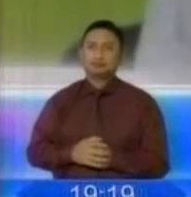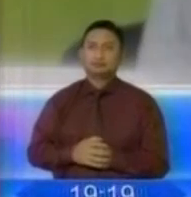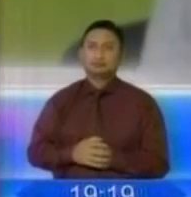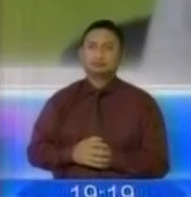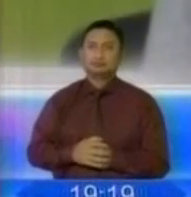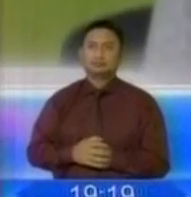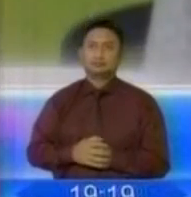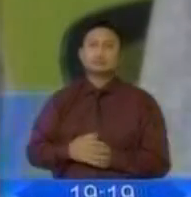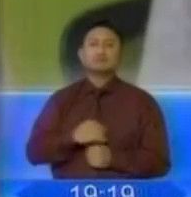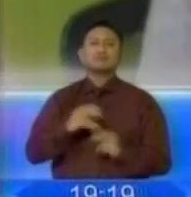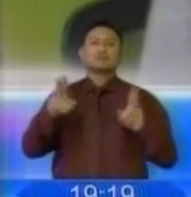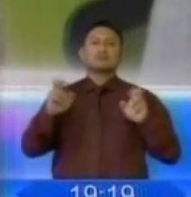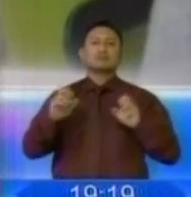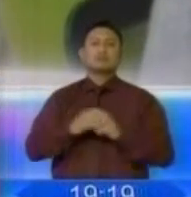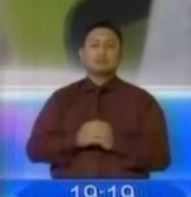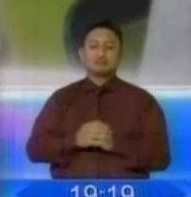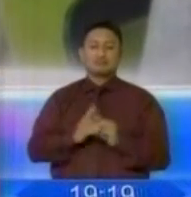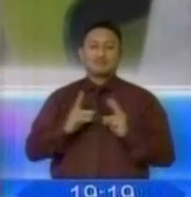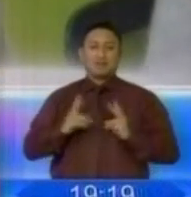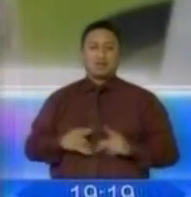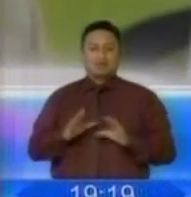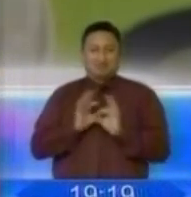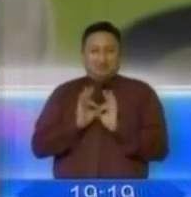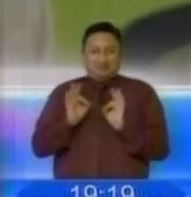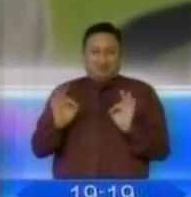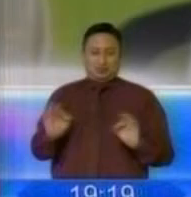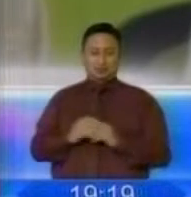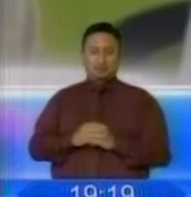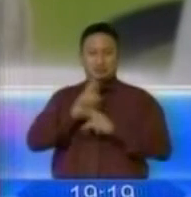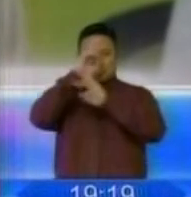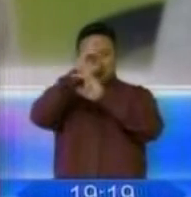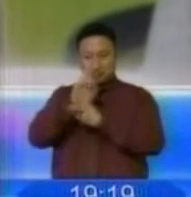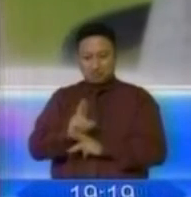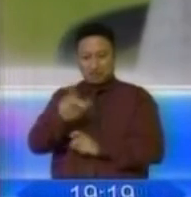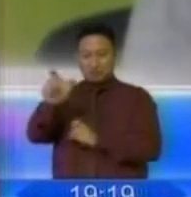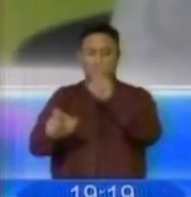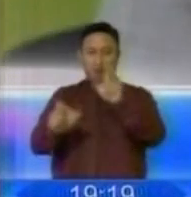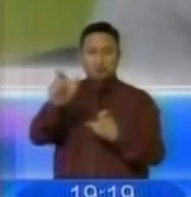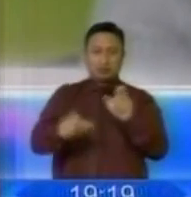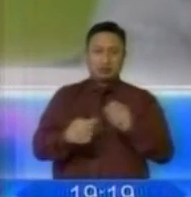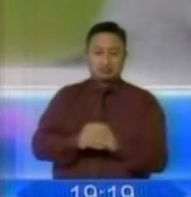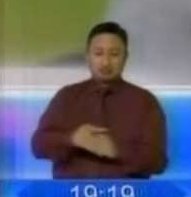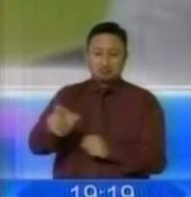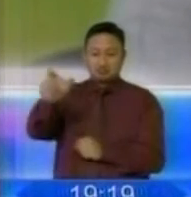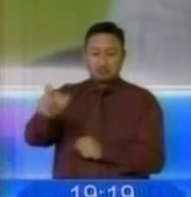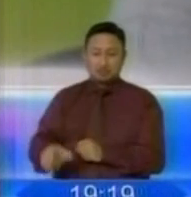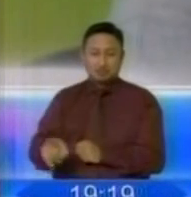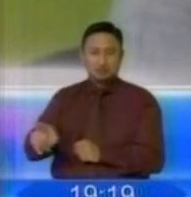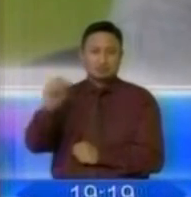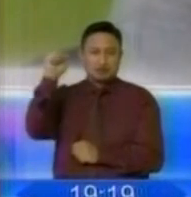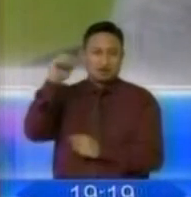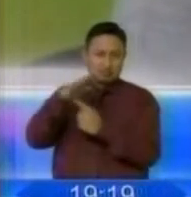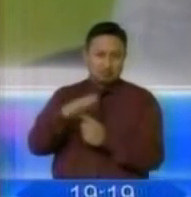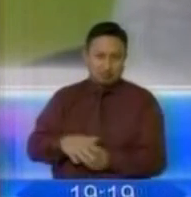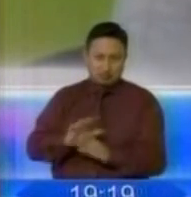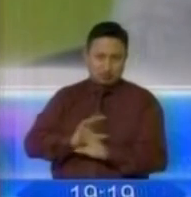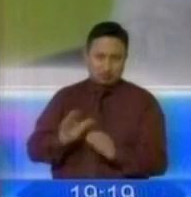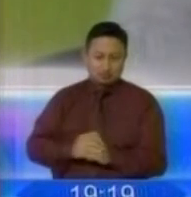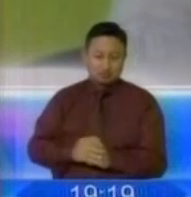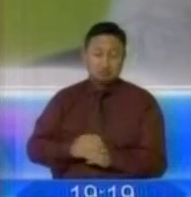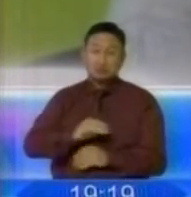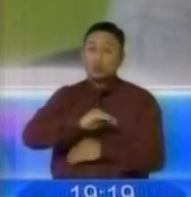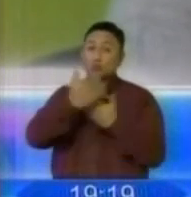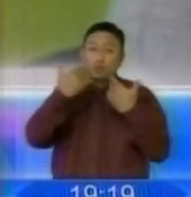enfermedades. El tema de salubridad, de dignidad en lo que significa para personas vulneración de derechos y también para